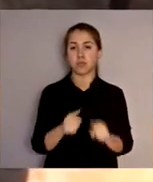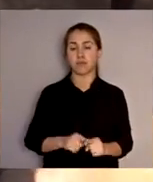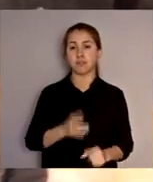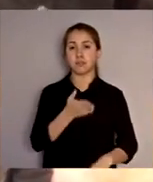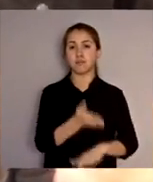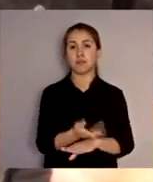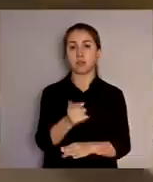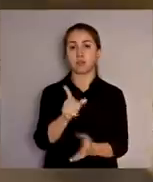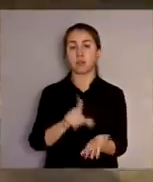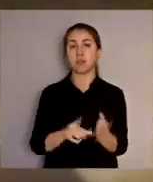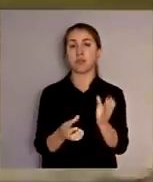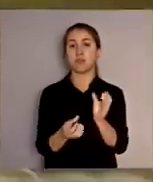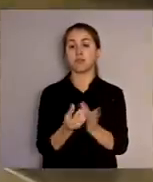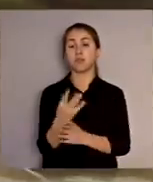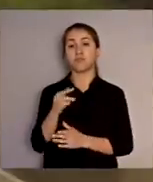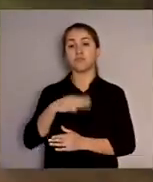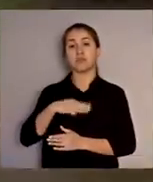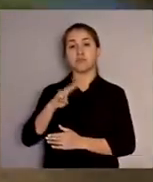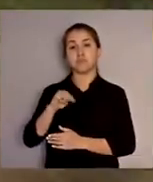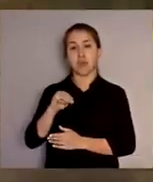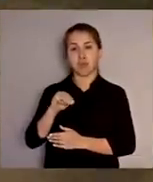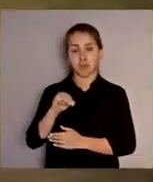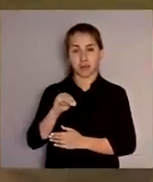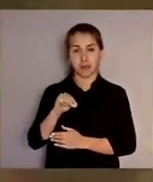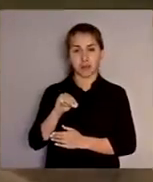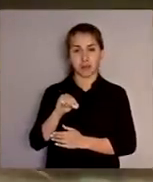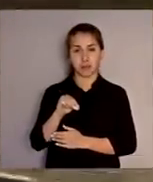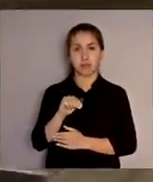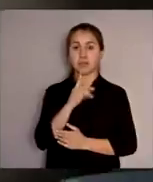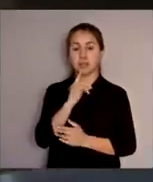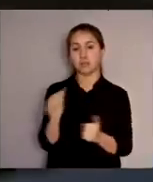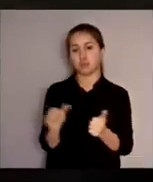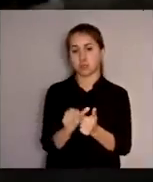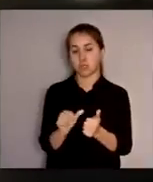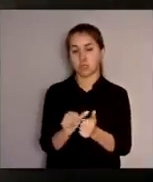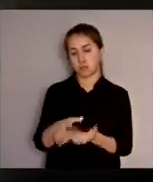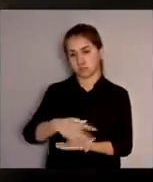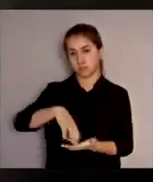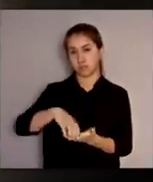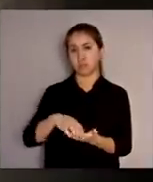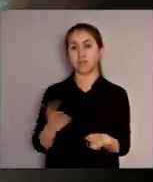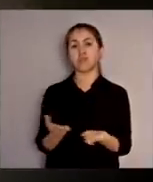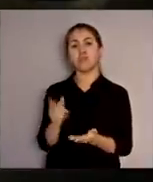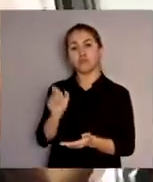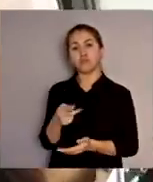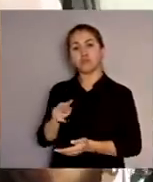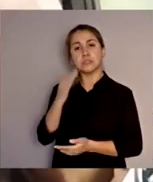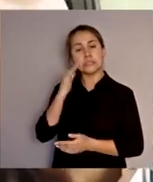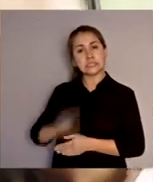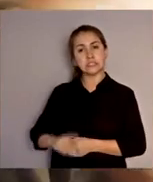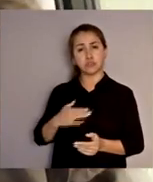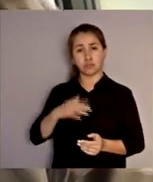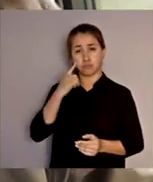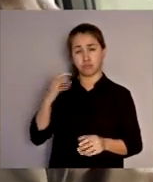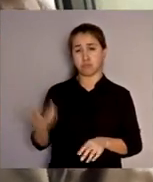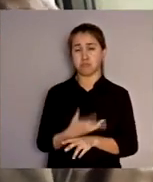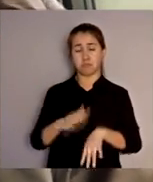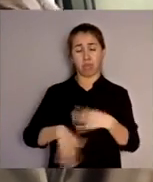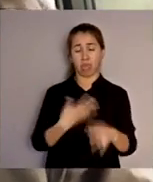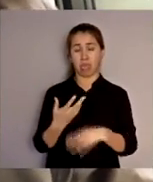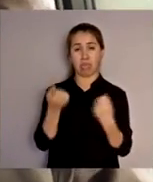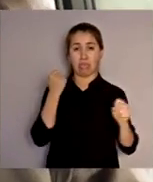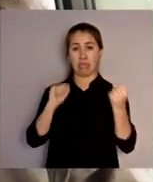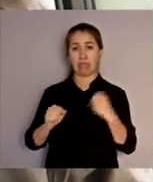visitar a un hermano de mi madre que aquí en los fondos Huilo Huilo. ¿Cómo era usted cuando niño? Muy malo.